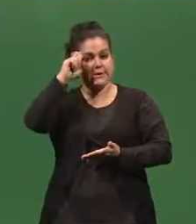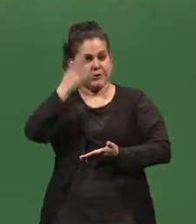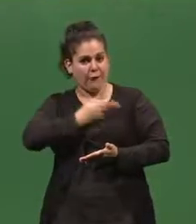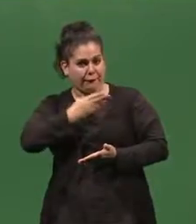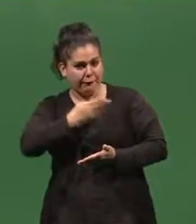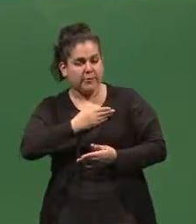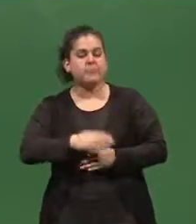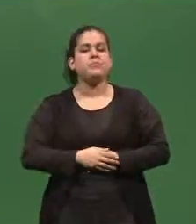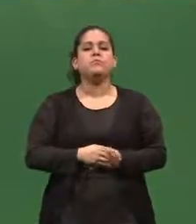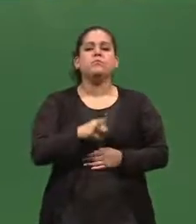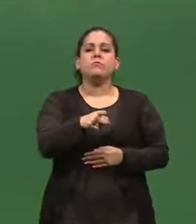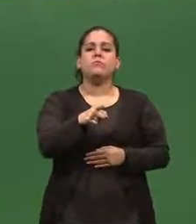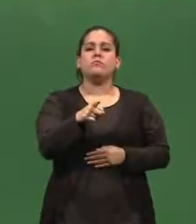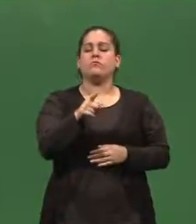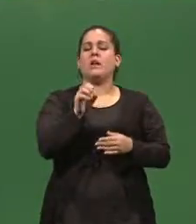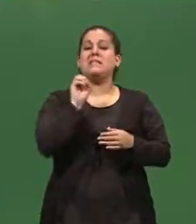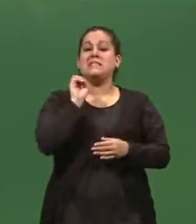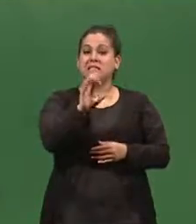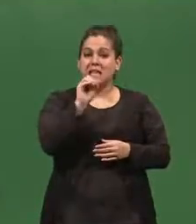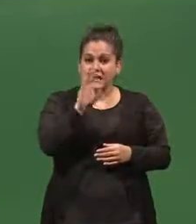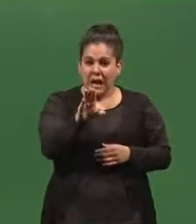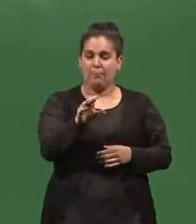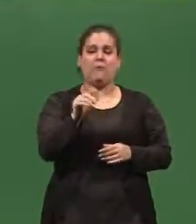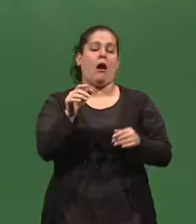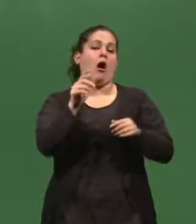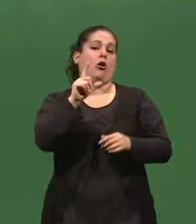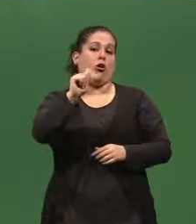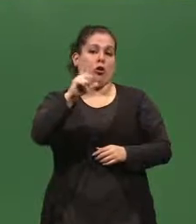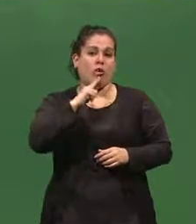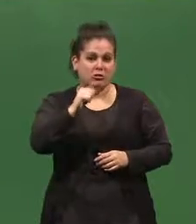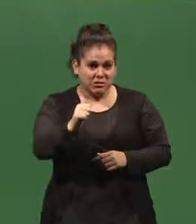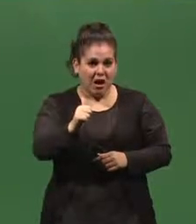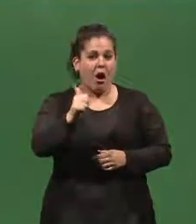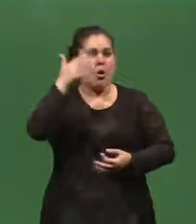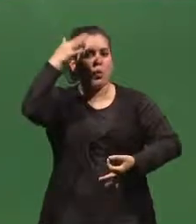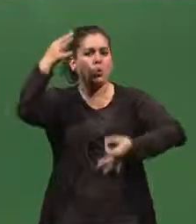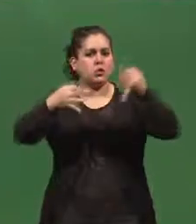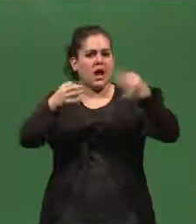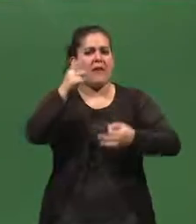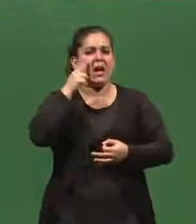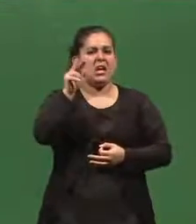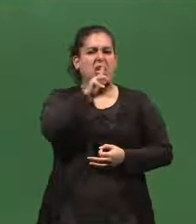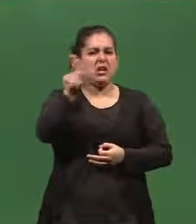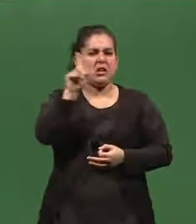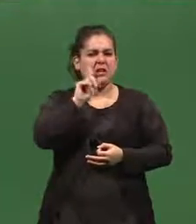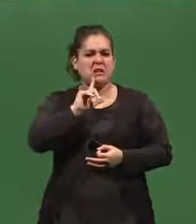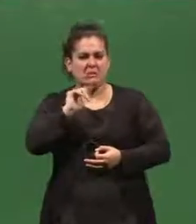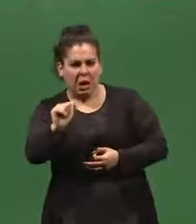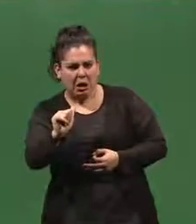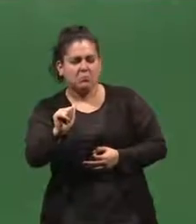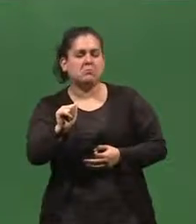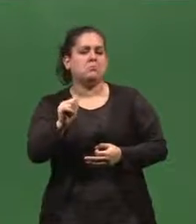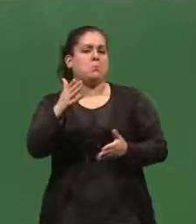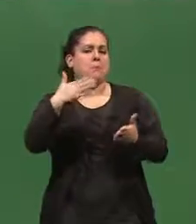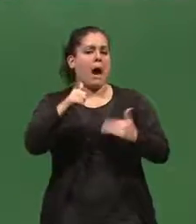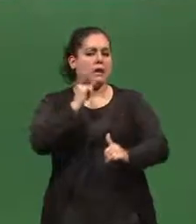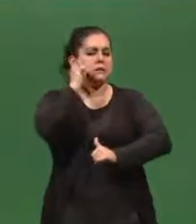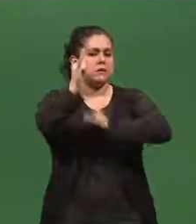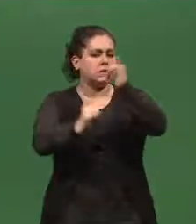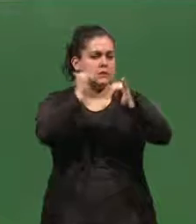proyecto se llama Acción Autónoma de Nulidad de Cosa Juzgada Irrita. Para tener un lenguaje más coloquial, más